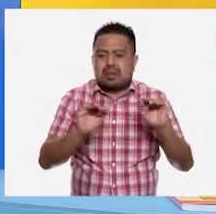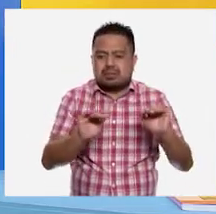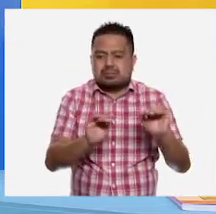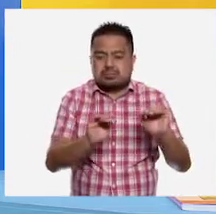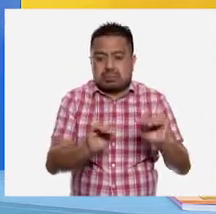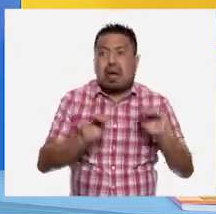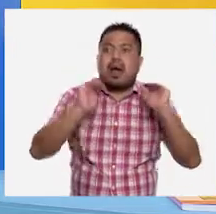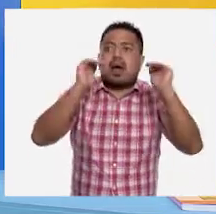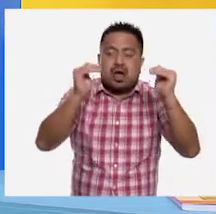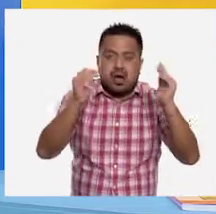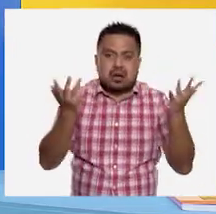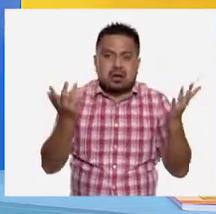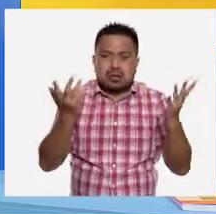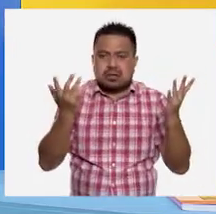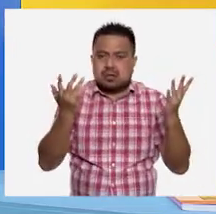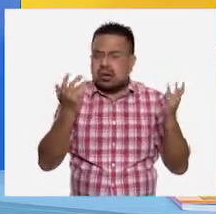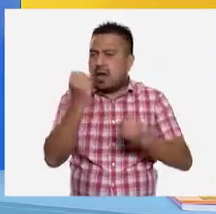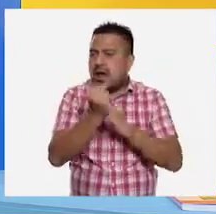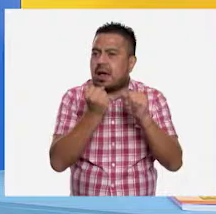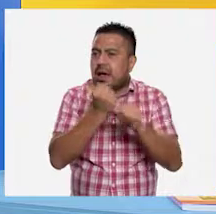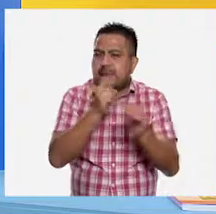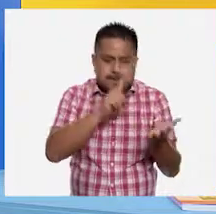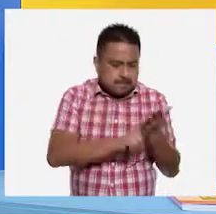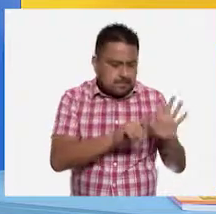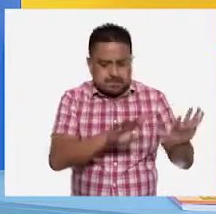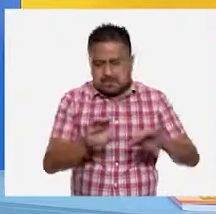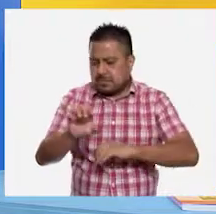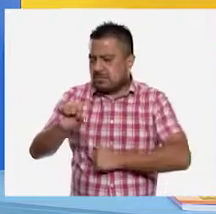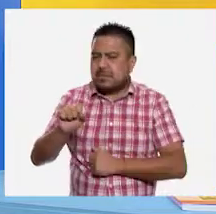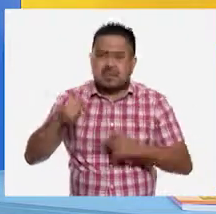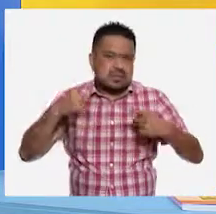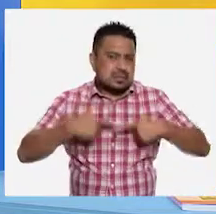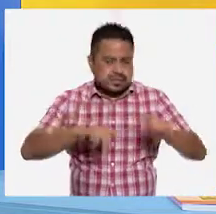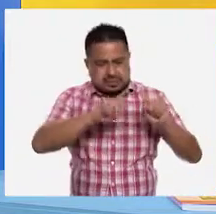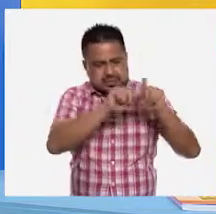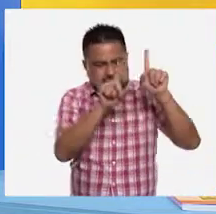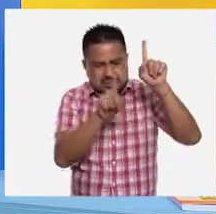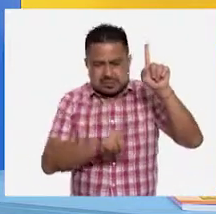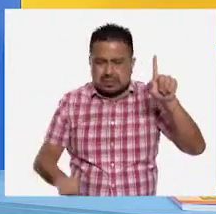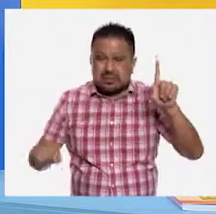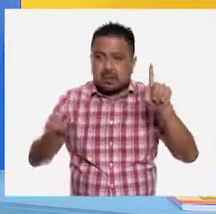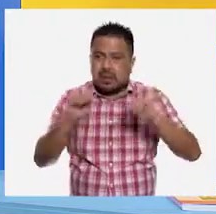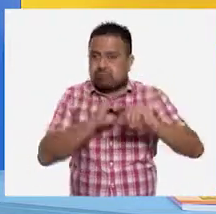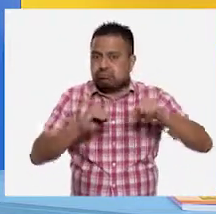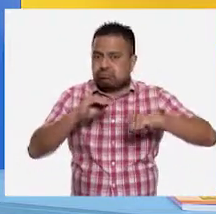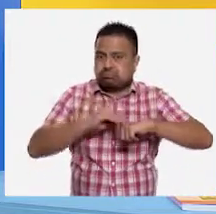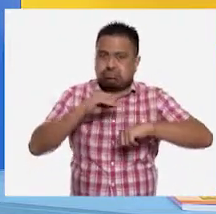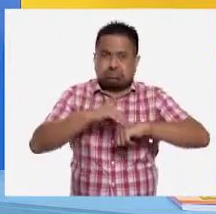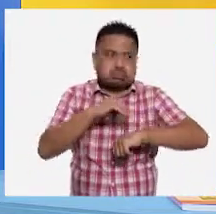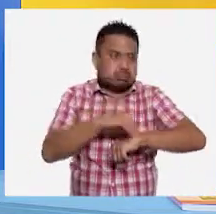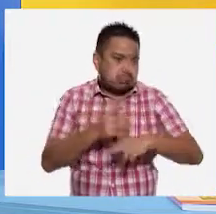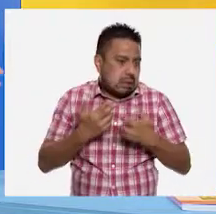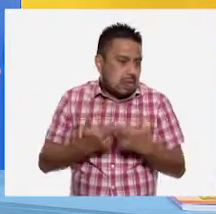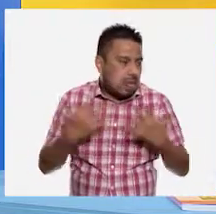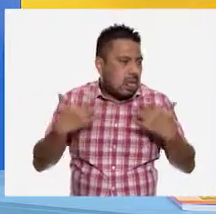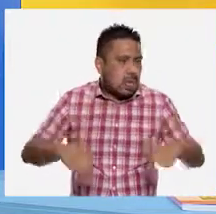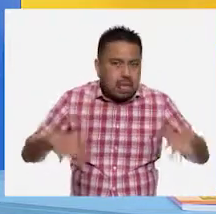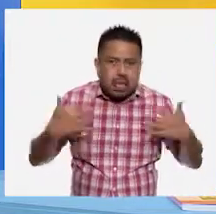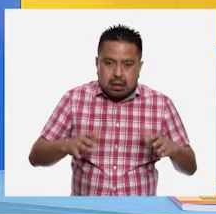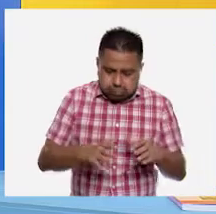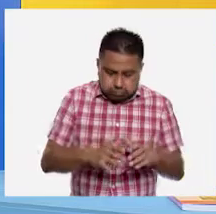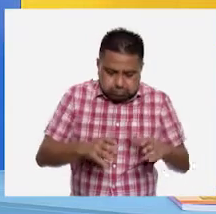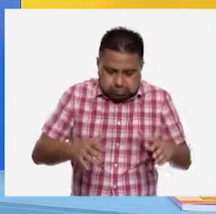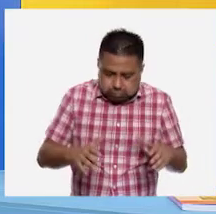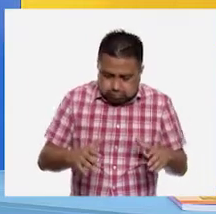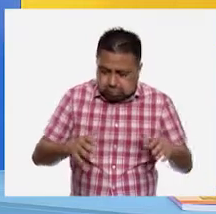ver, recordemos que para los años 60, la población del país había aumentado considerablemente y además